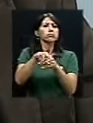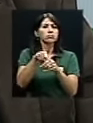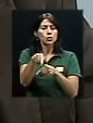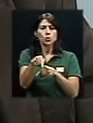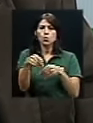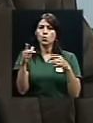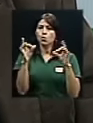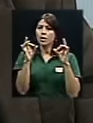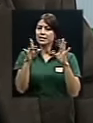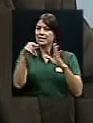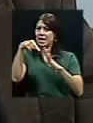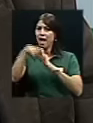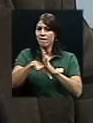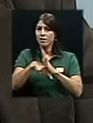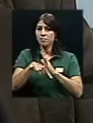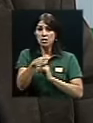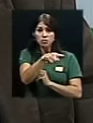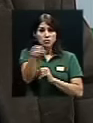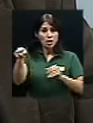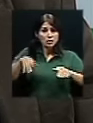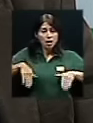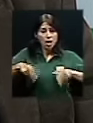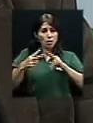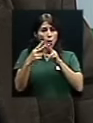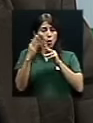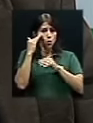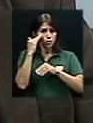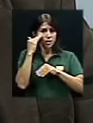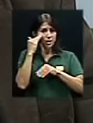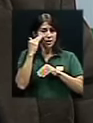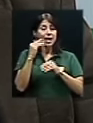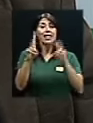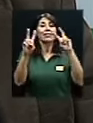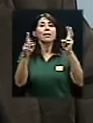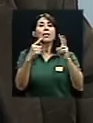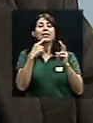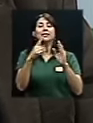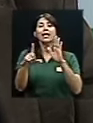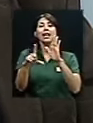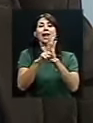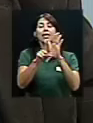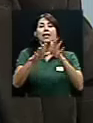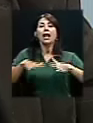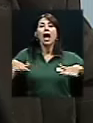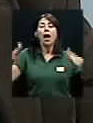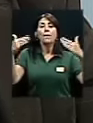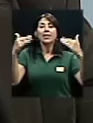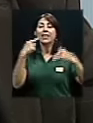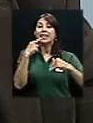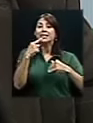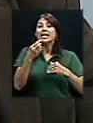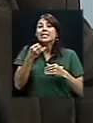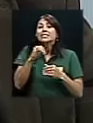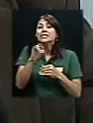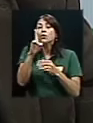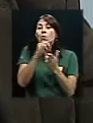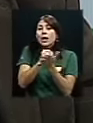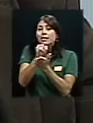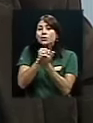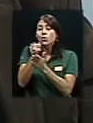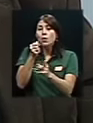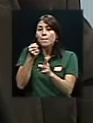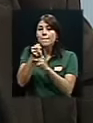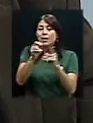para los que no conozcan, el tema dice que la ley del ambiente señala que al ingresar un estudio de impacto ambiental, la SETENA tiene